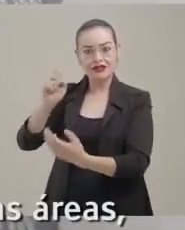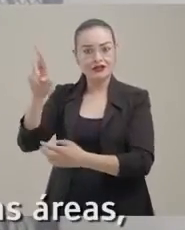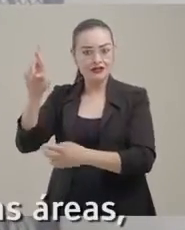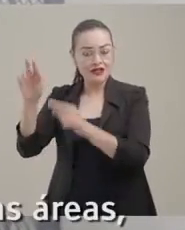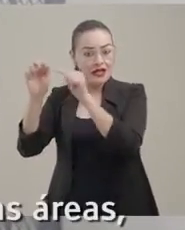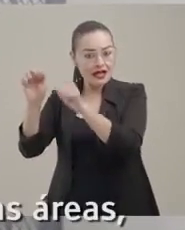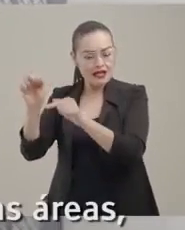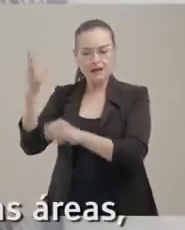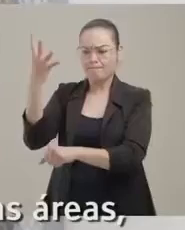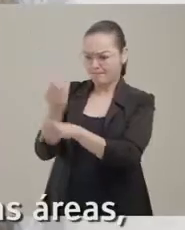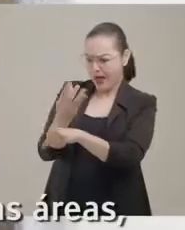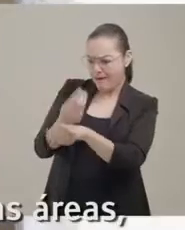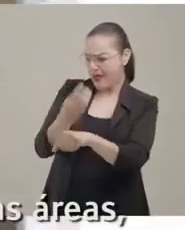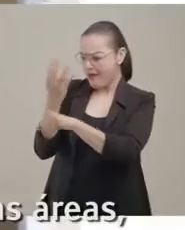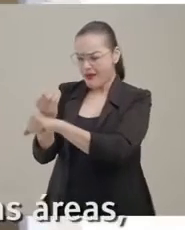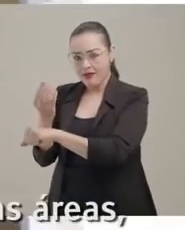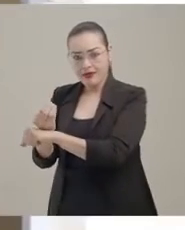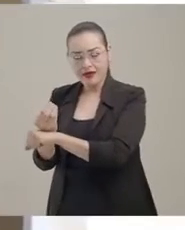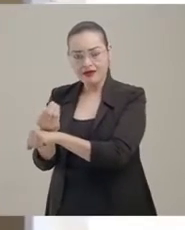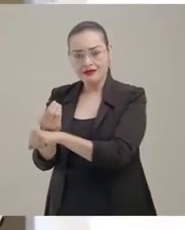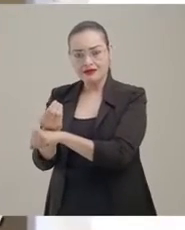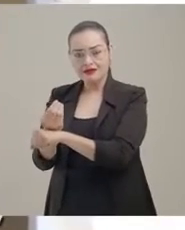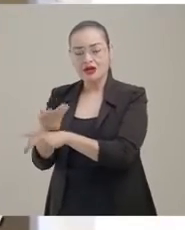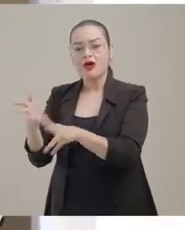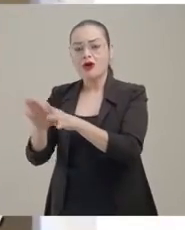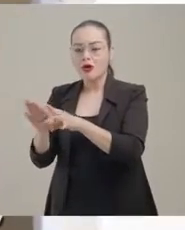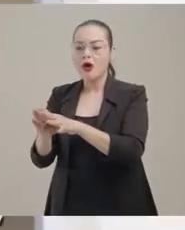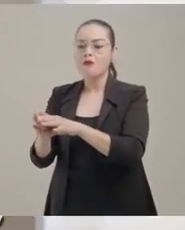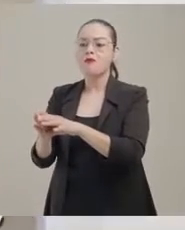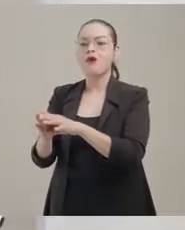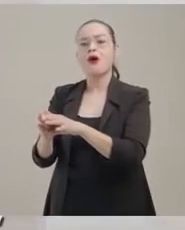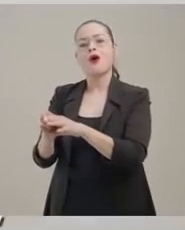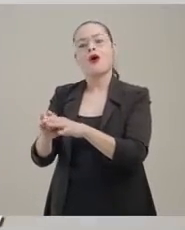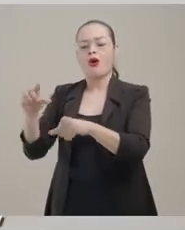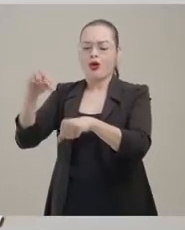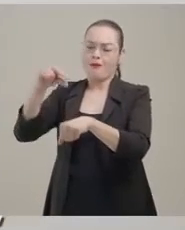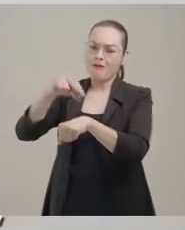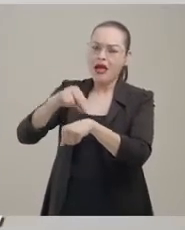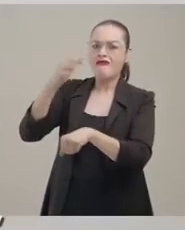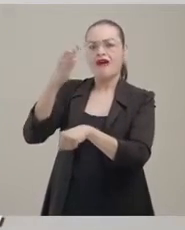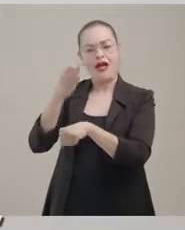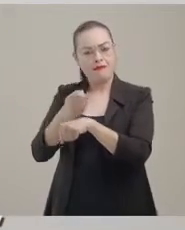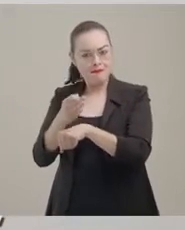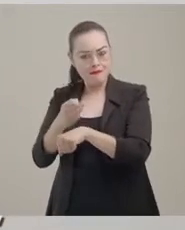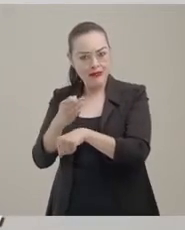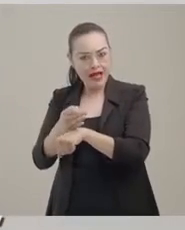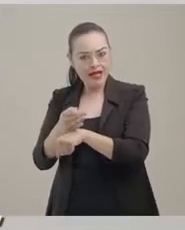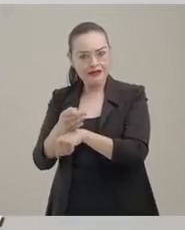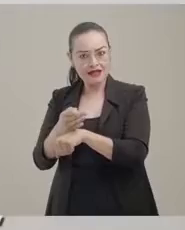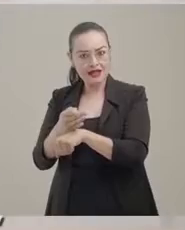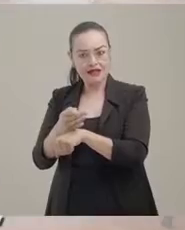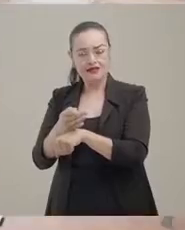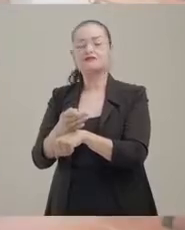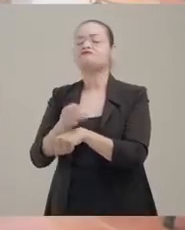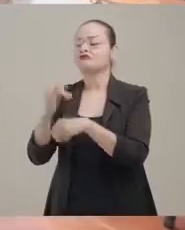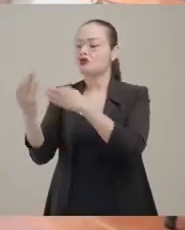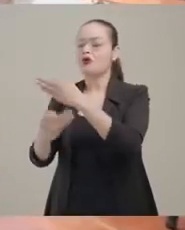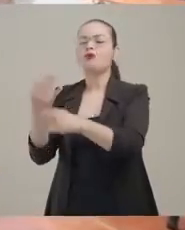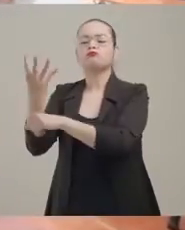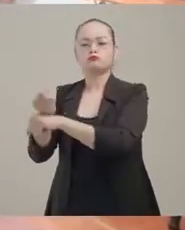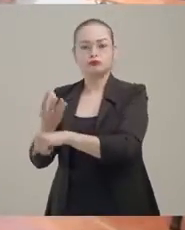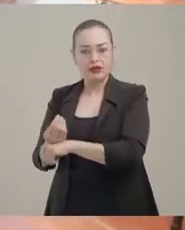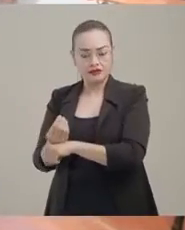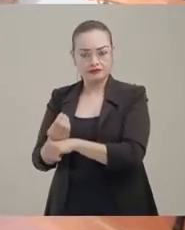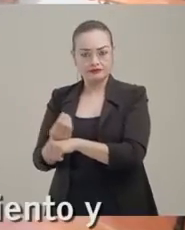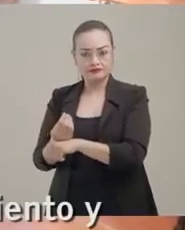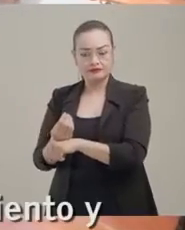Cerezo de Santa Rosalía, rehabilitamos diversas áreas, incluidas el consultorio médico, la farmacia, la sala de curación y de urgencias. De